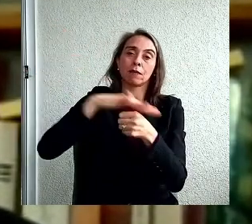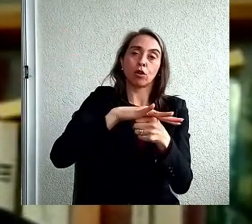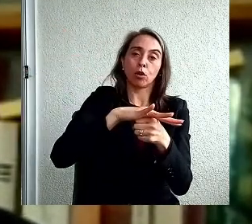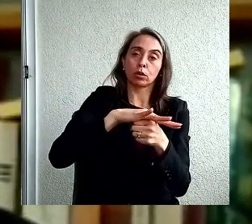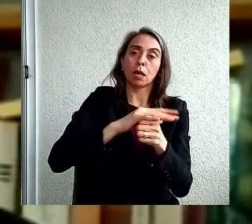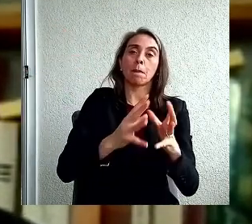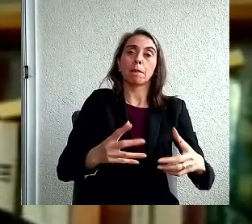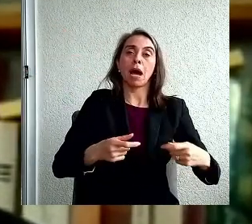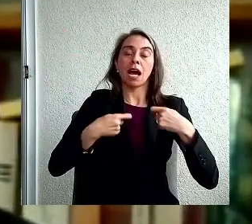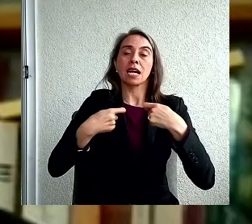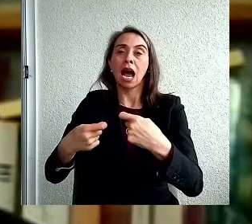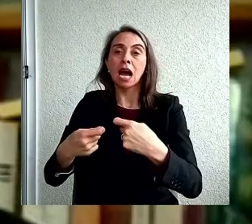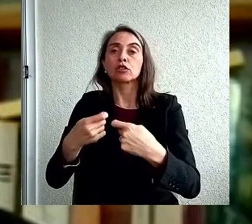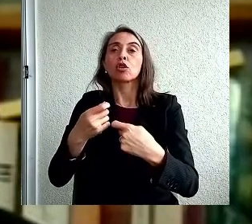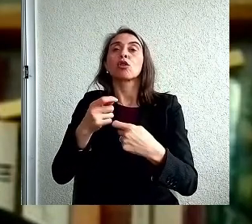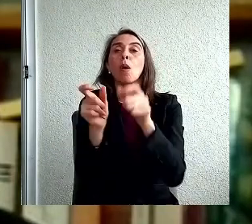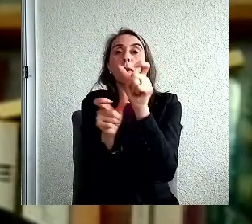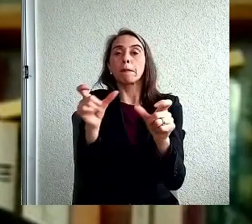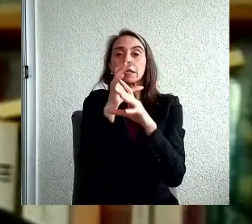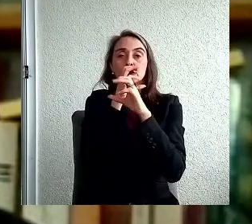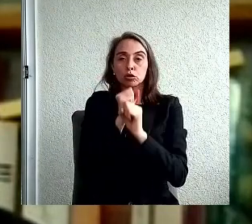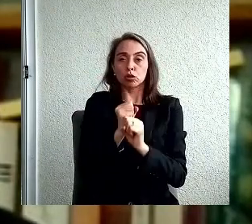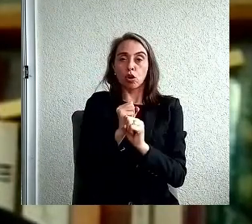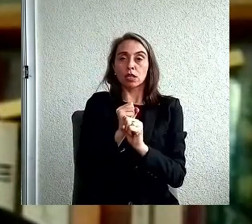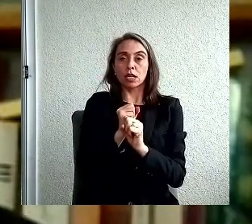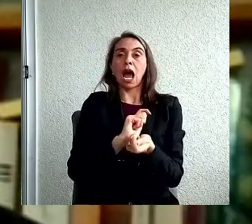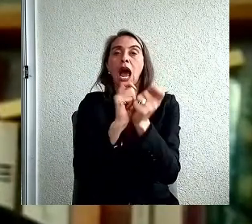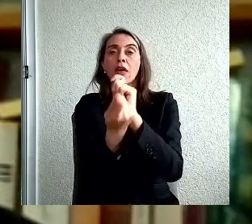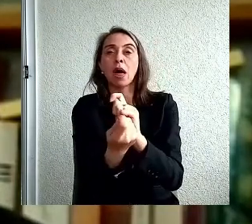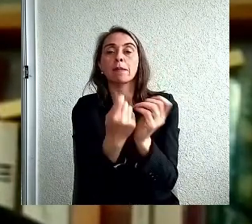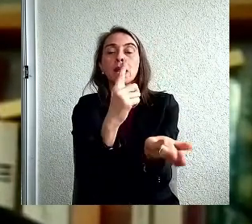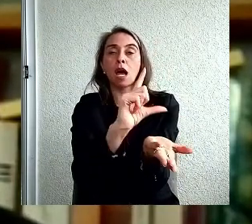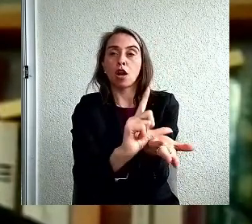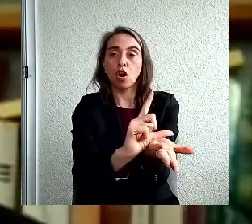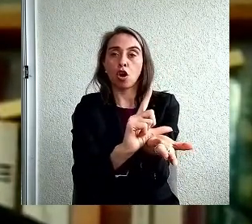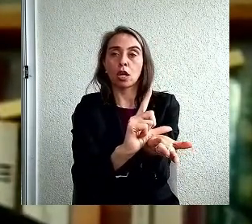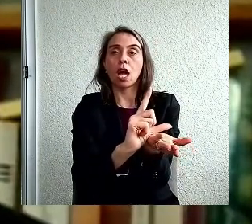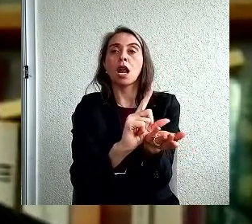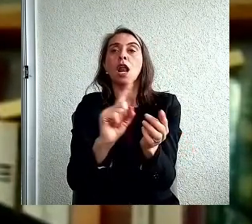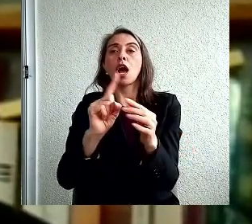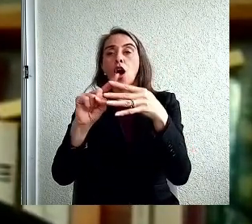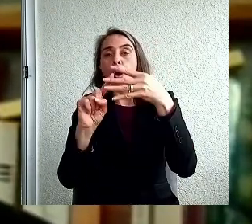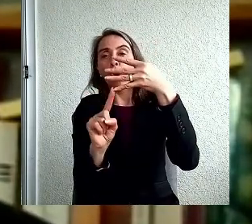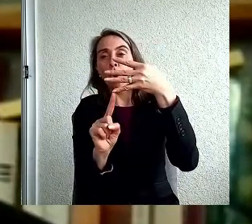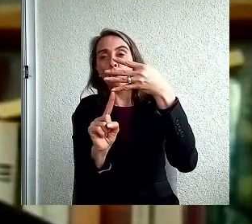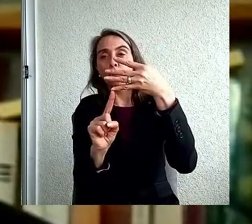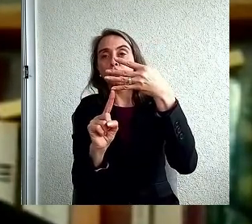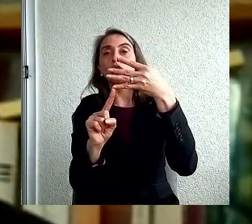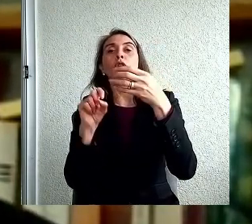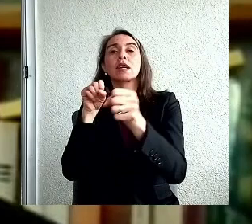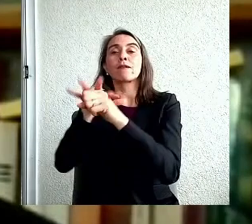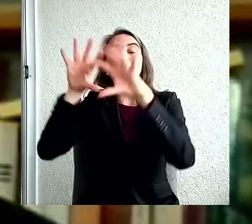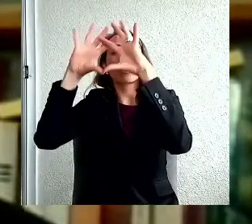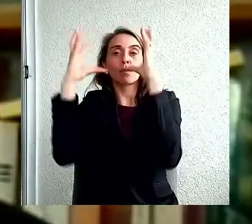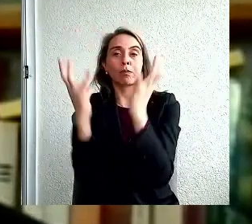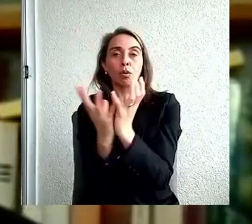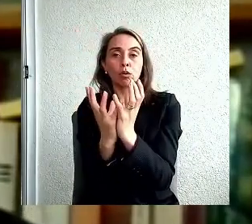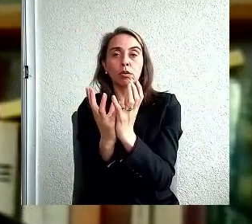local, mientras que los otros ofertos es más global. Eso pudiese ser algún indicador, ¿no? De que podríamos